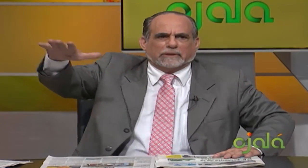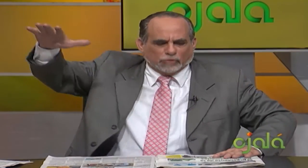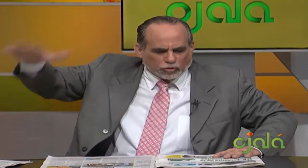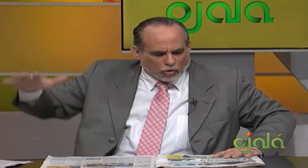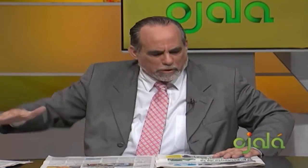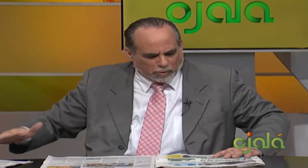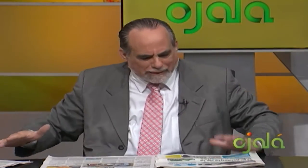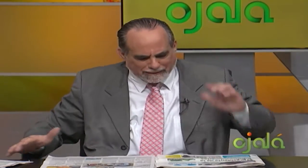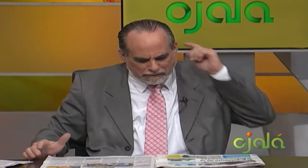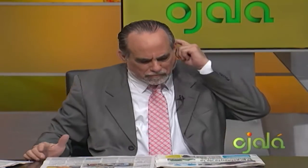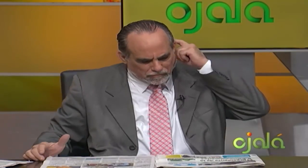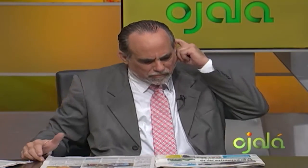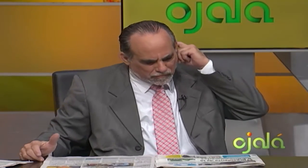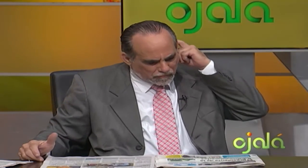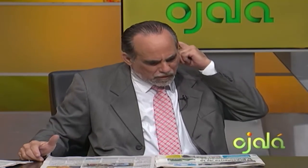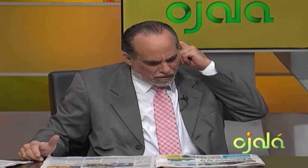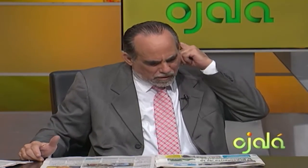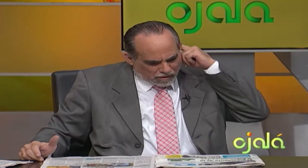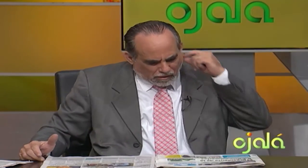que no son importantes